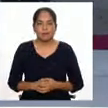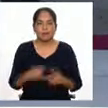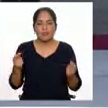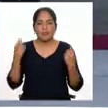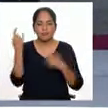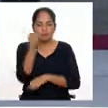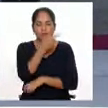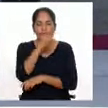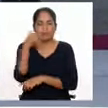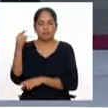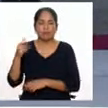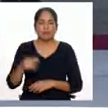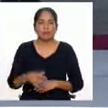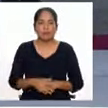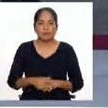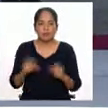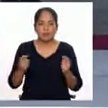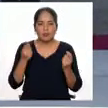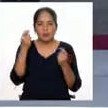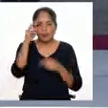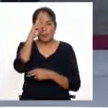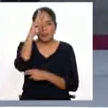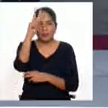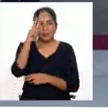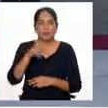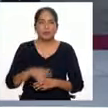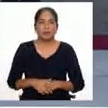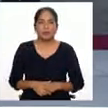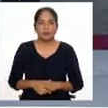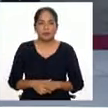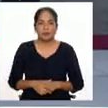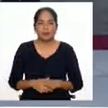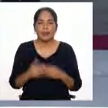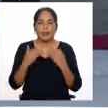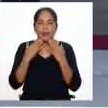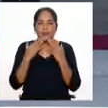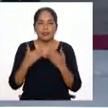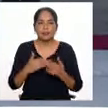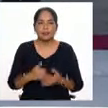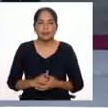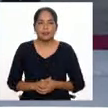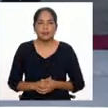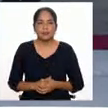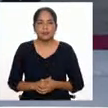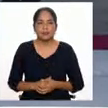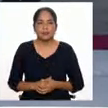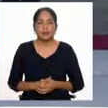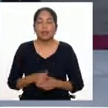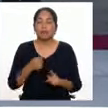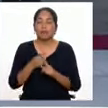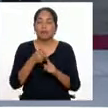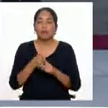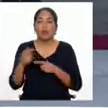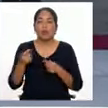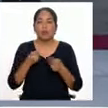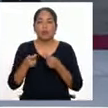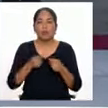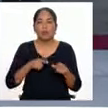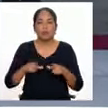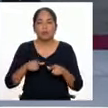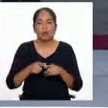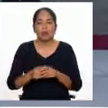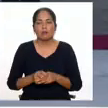Ucayali! ¡Que viva el Perú! ¡Muchas gracias! Gracias, señor gobernador. Palabras del gobernador regional